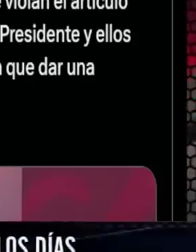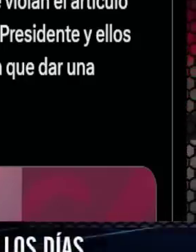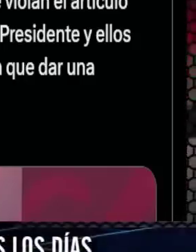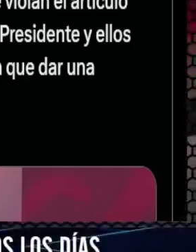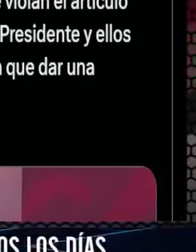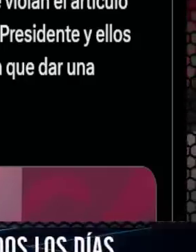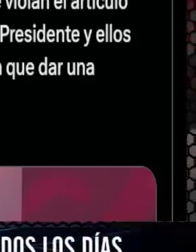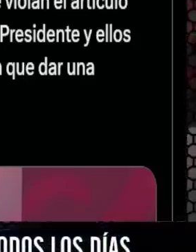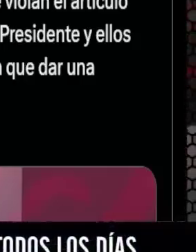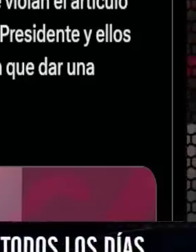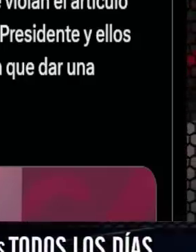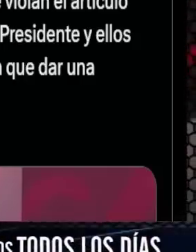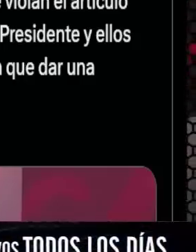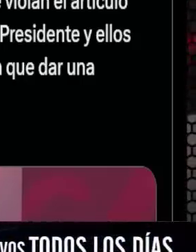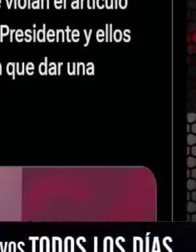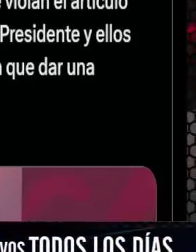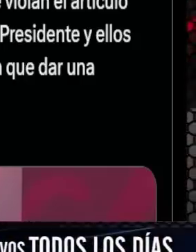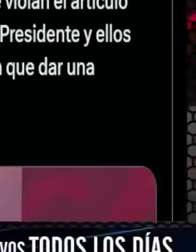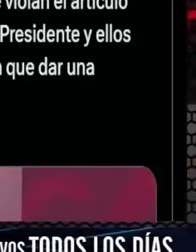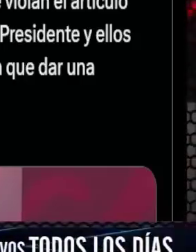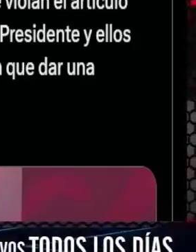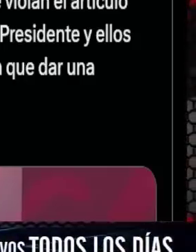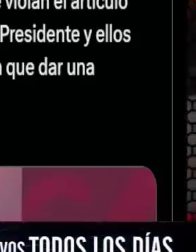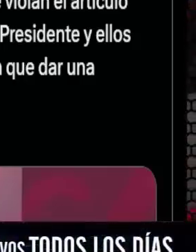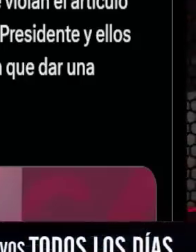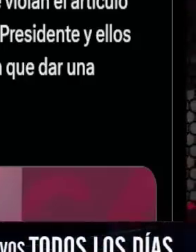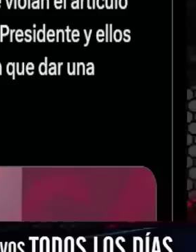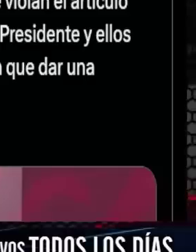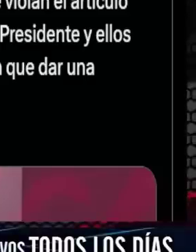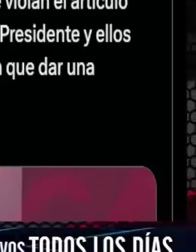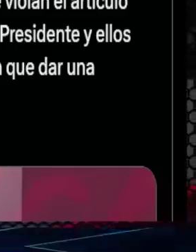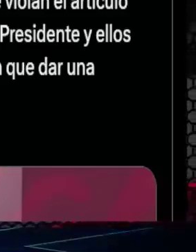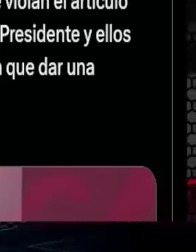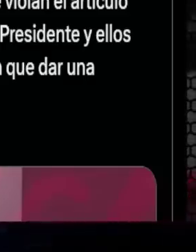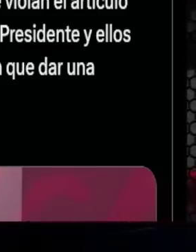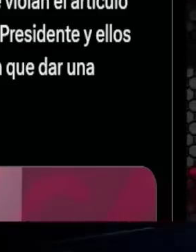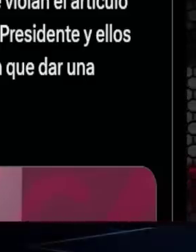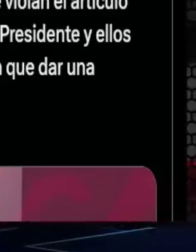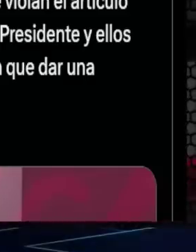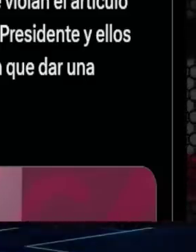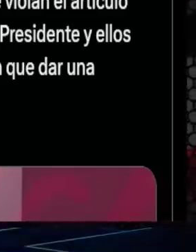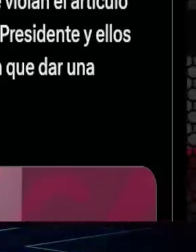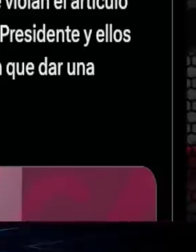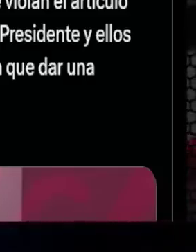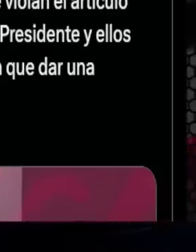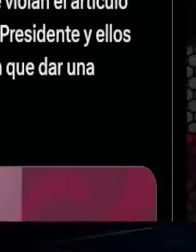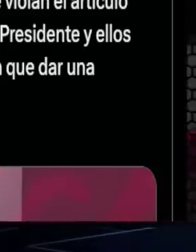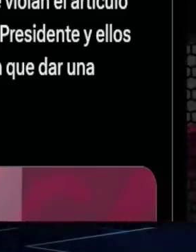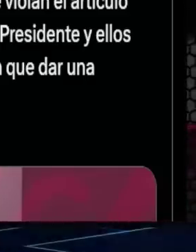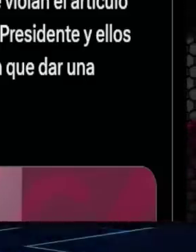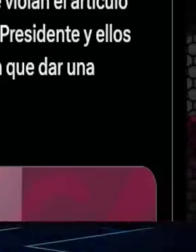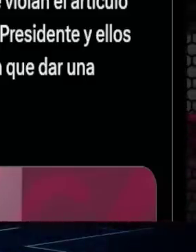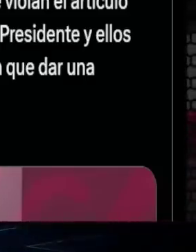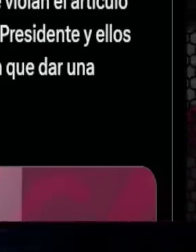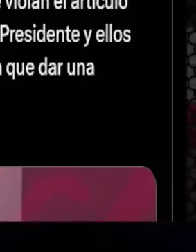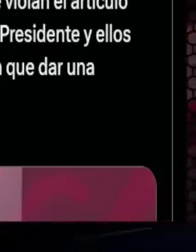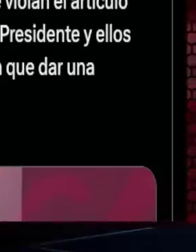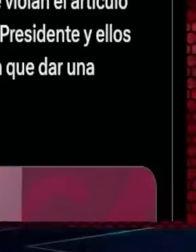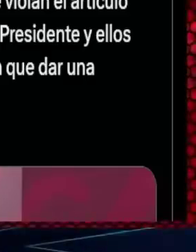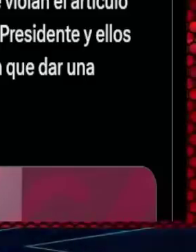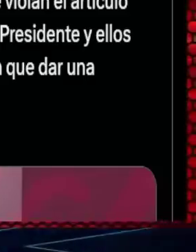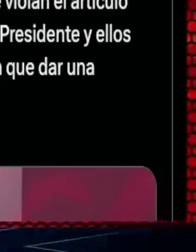conferencia matutina. AMLO anuncia que hoy enviará un escrito dirigido a la Suprema Corte para